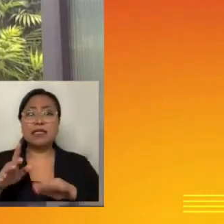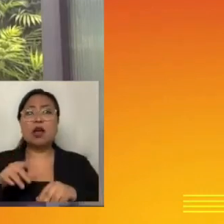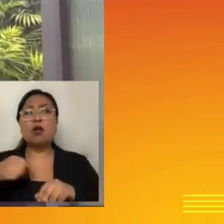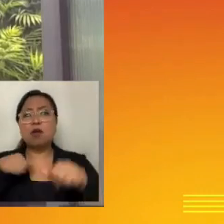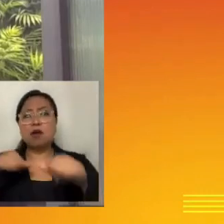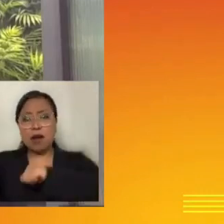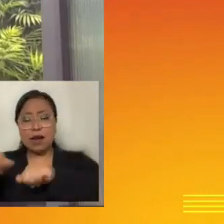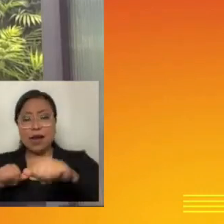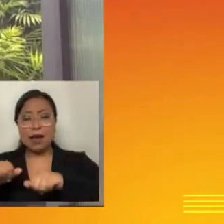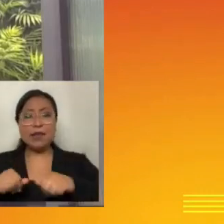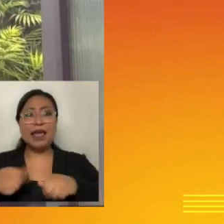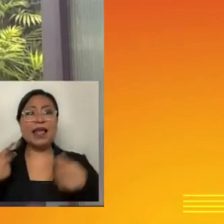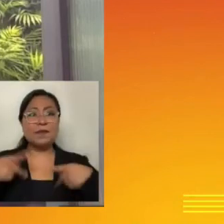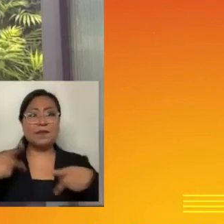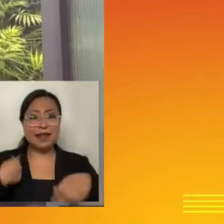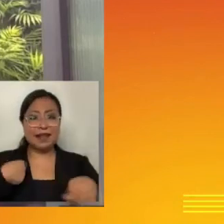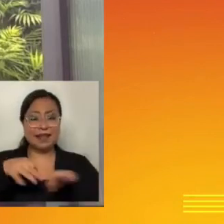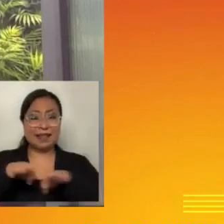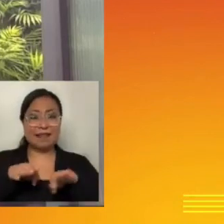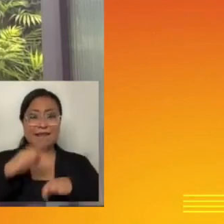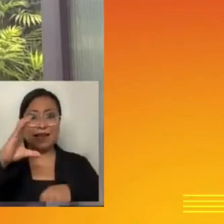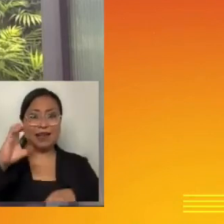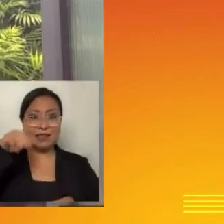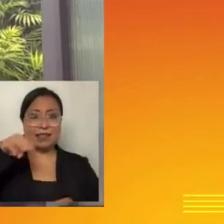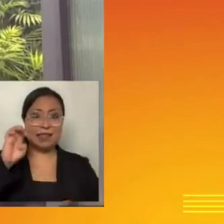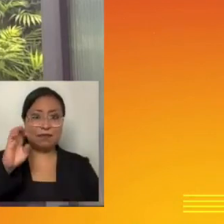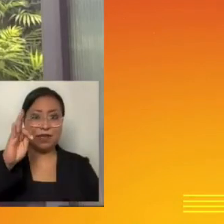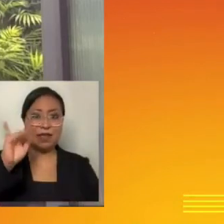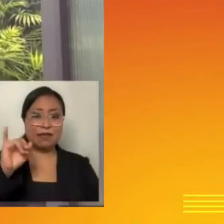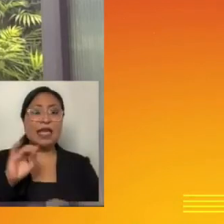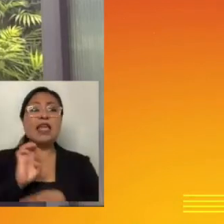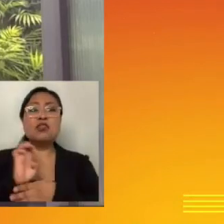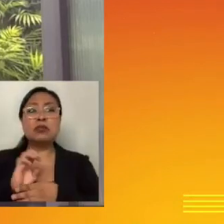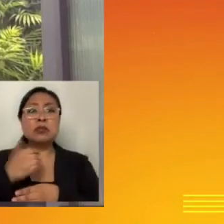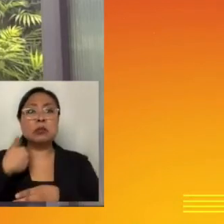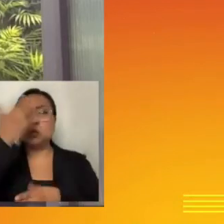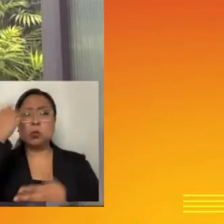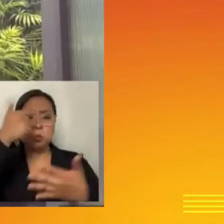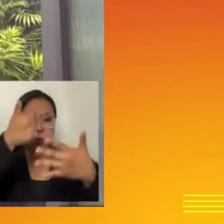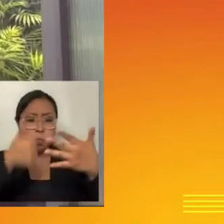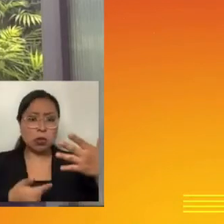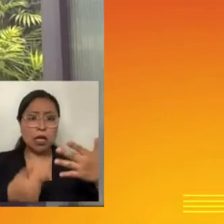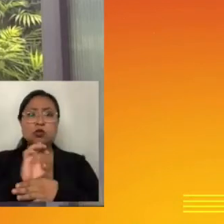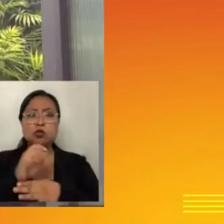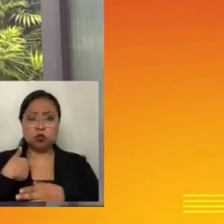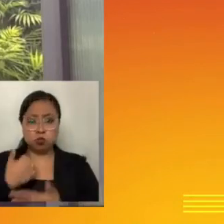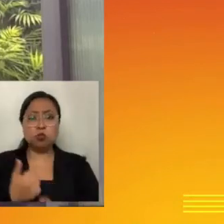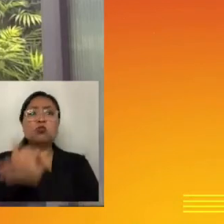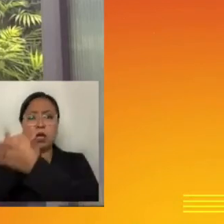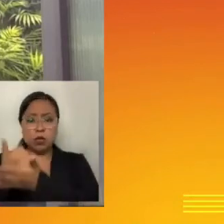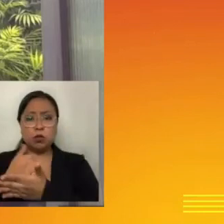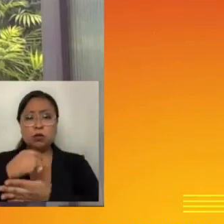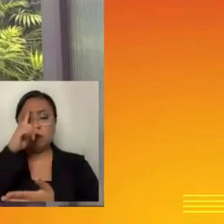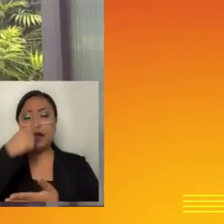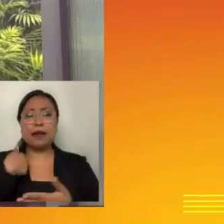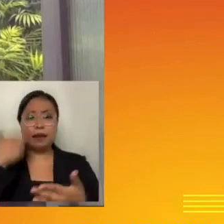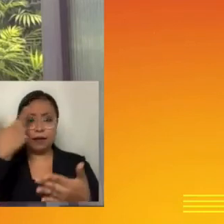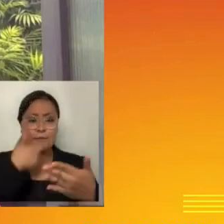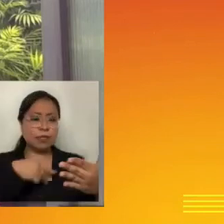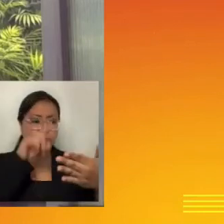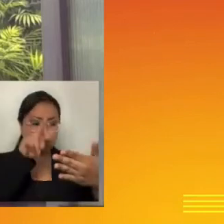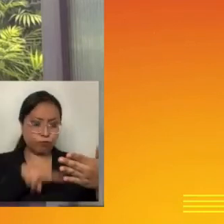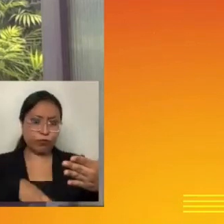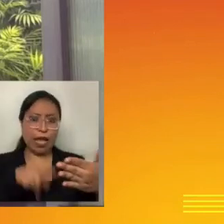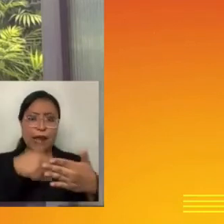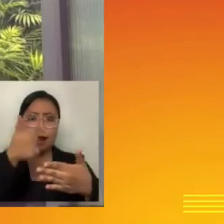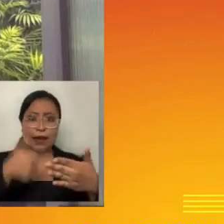información o cualquier cosa, pues no saben que ya están registrados. Entonces pueden